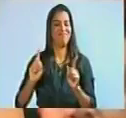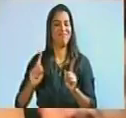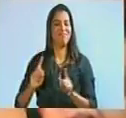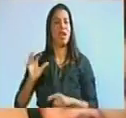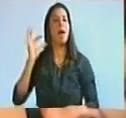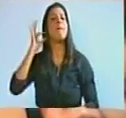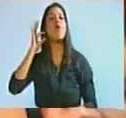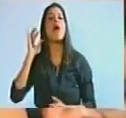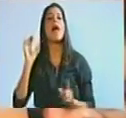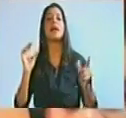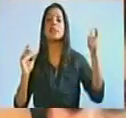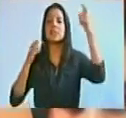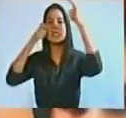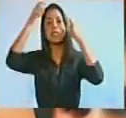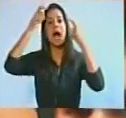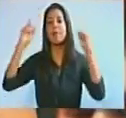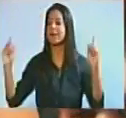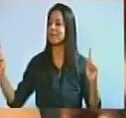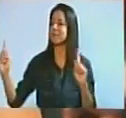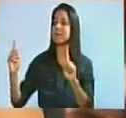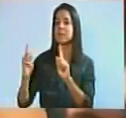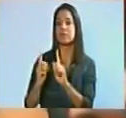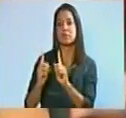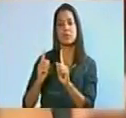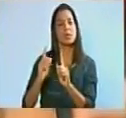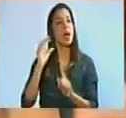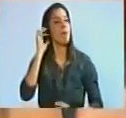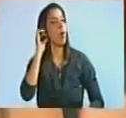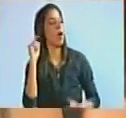comandante eterno Hugo Rafael Chávez Frías,